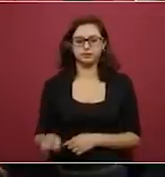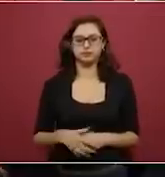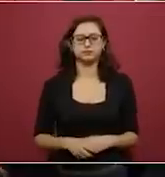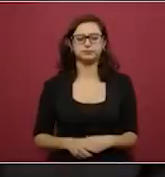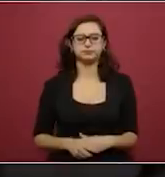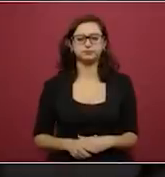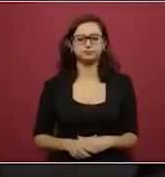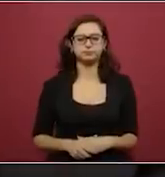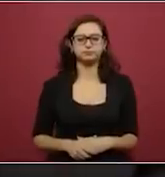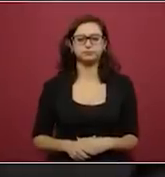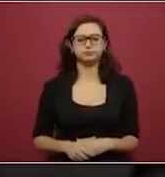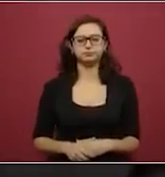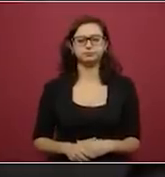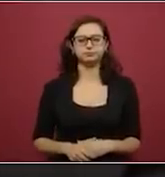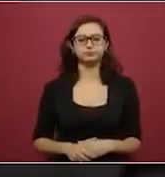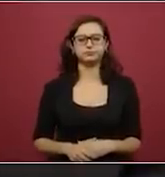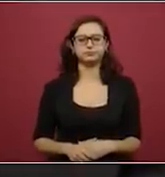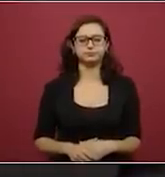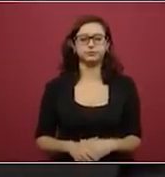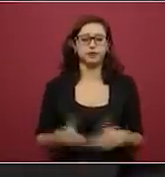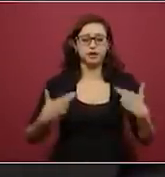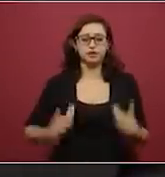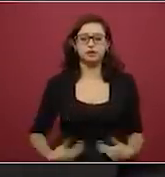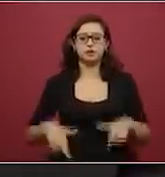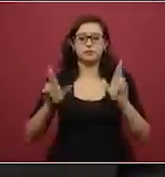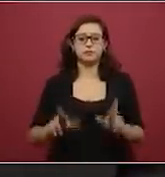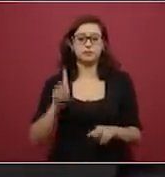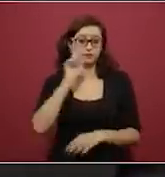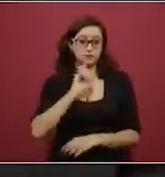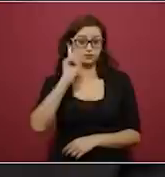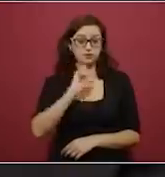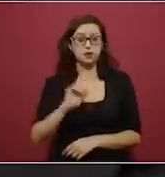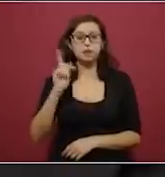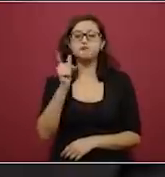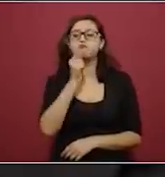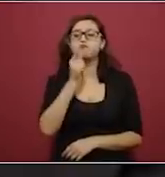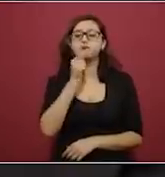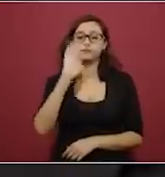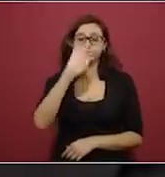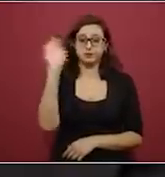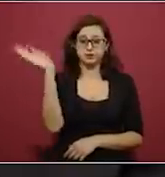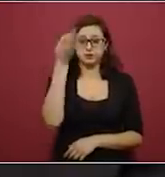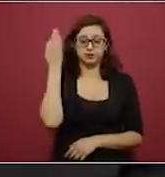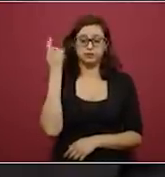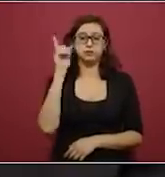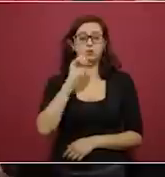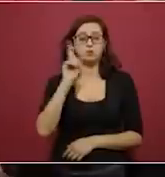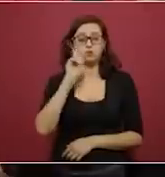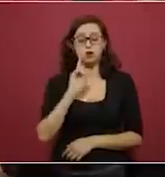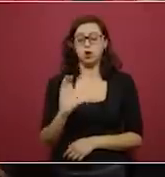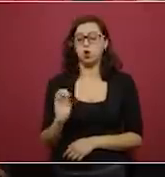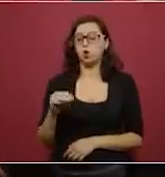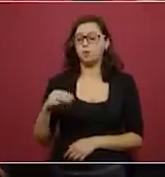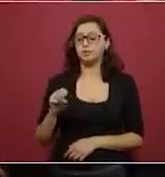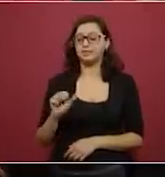y en el caso de la representante de la policía federal la comisaría general